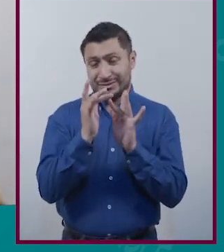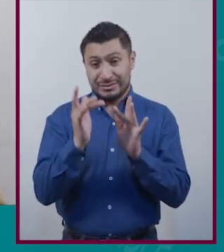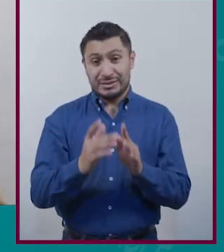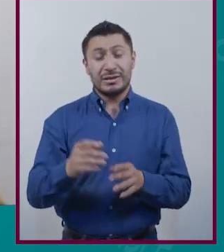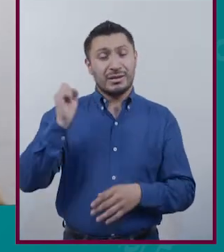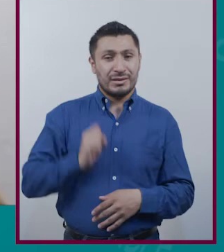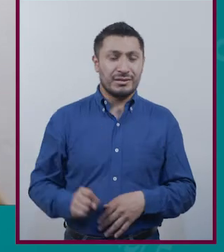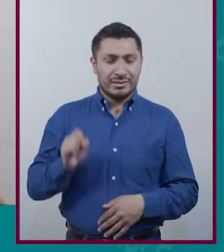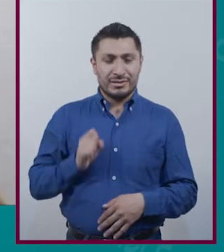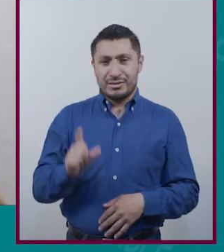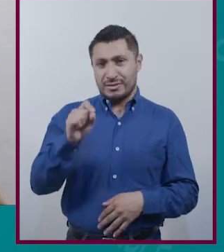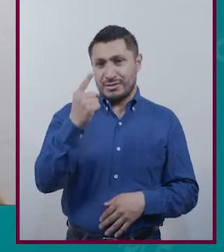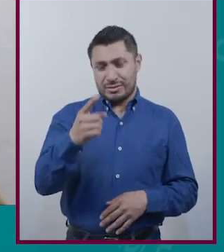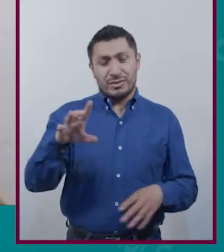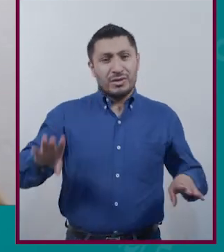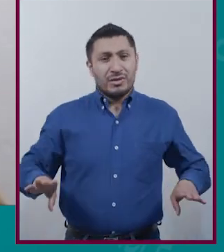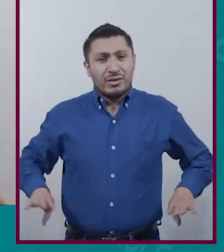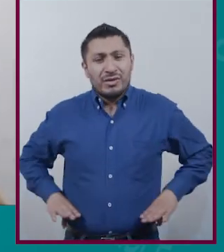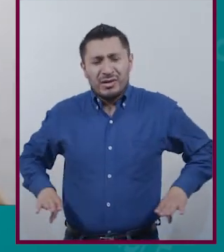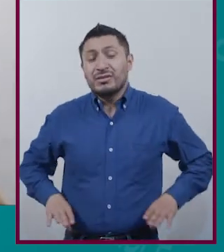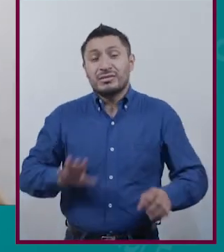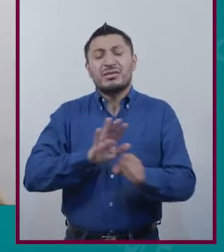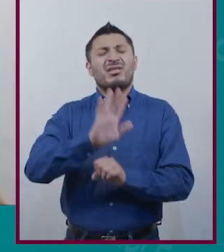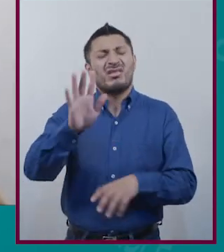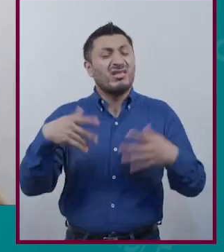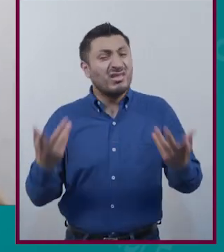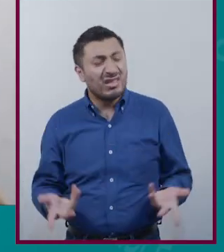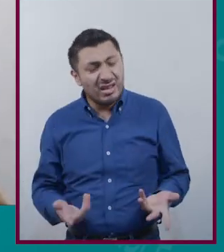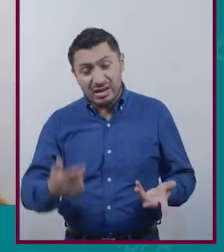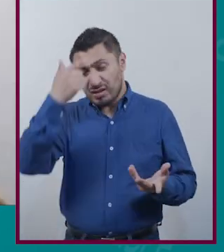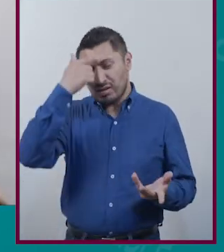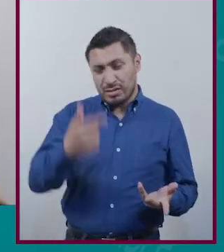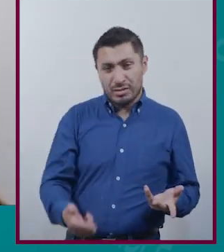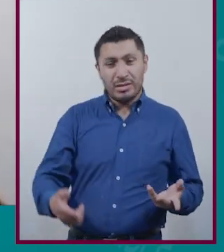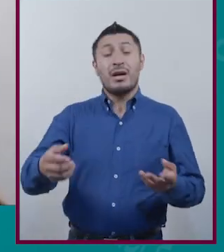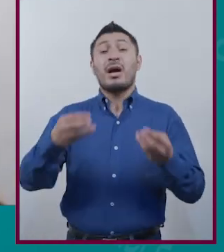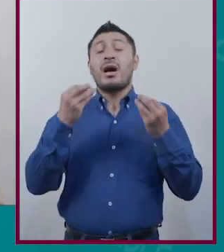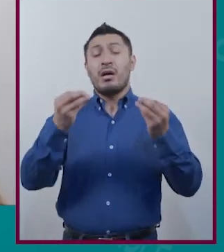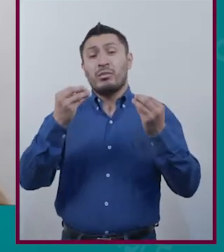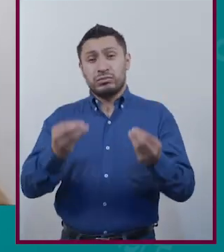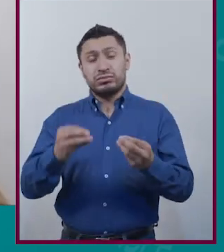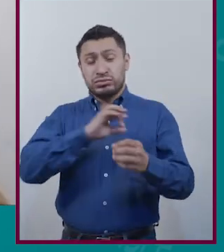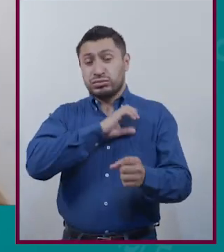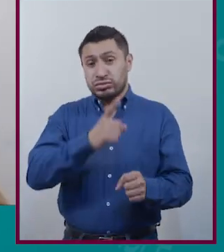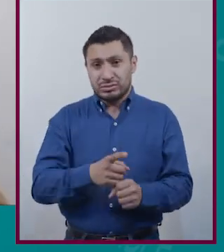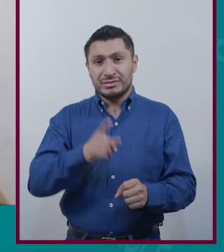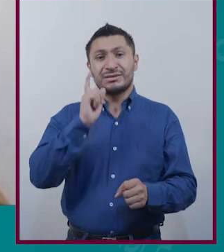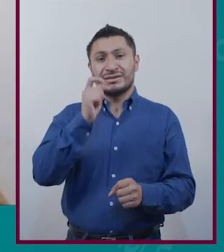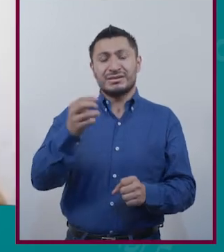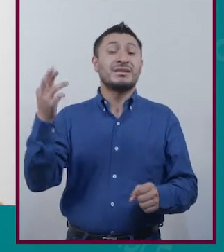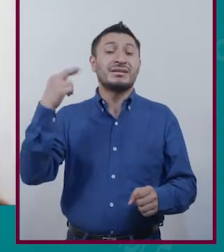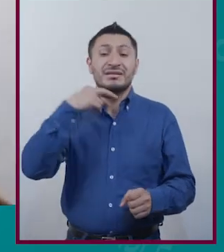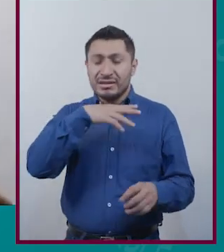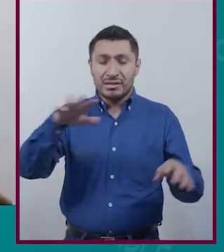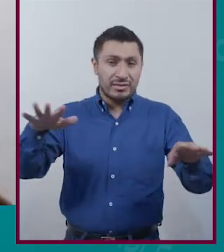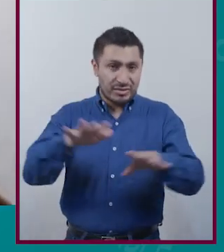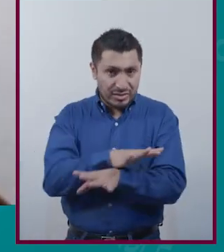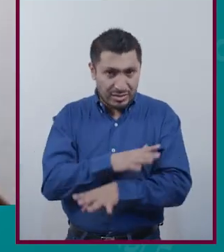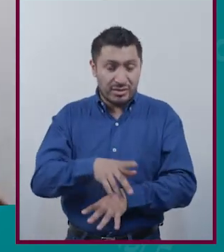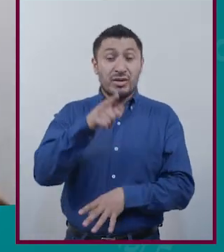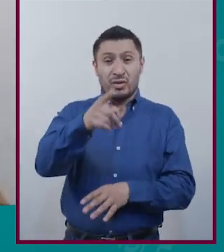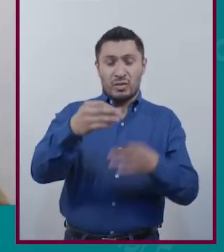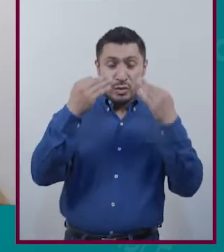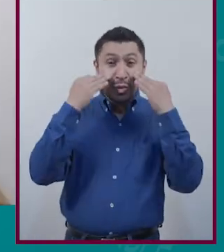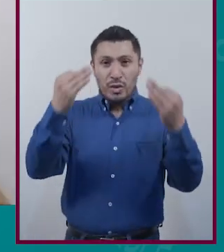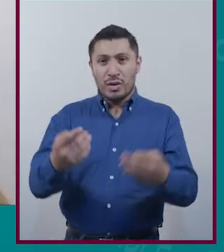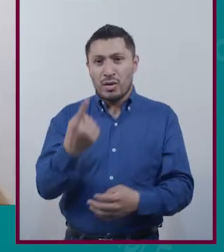la característica que se sostiene y se multiplica es la aceleración del cambio. Si tú te das